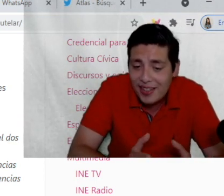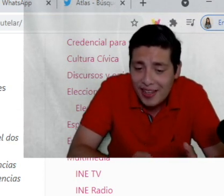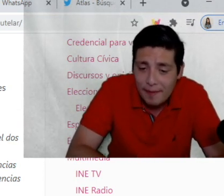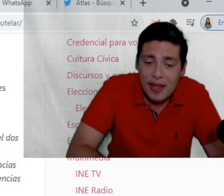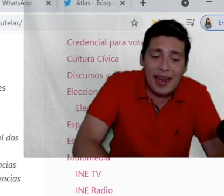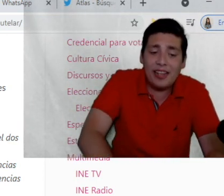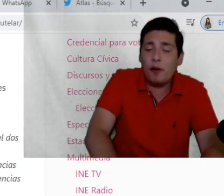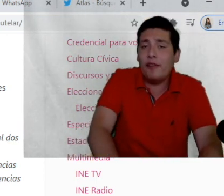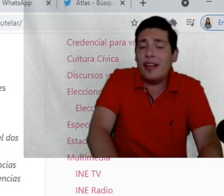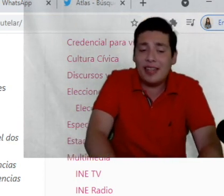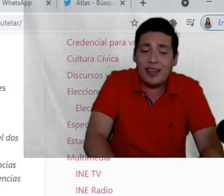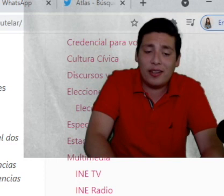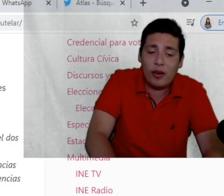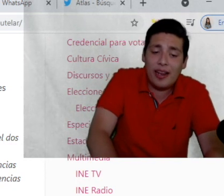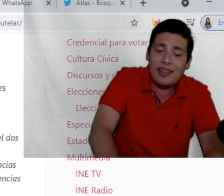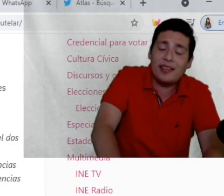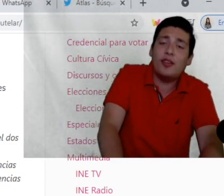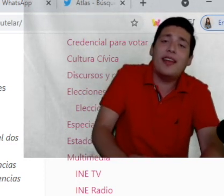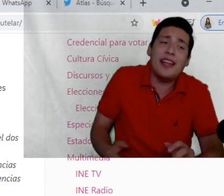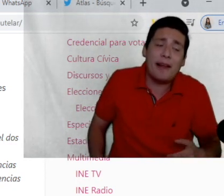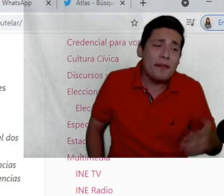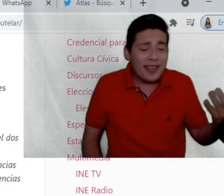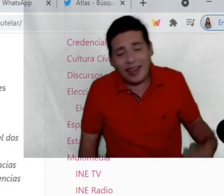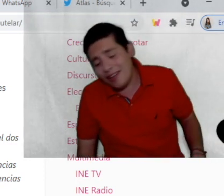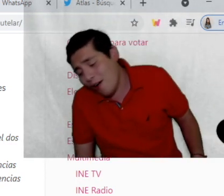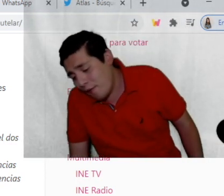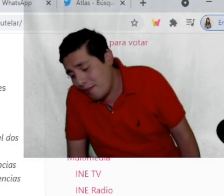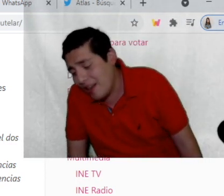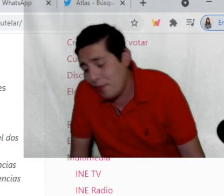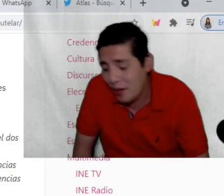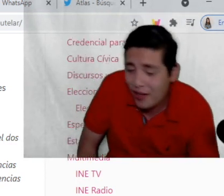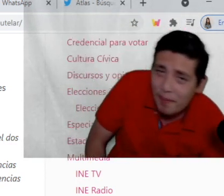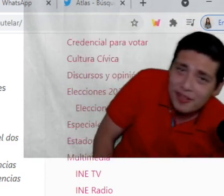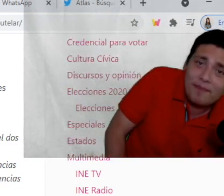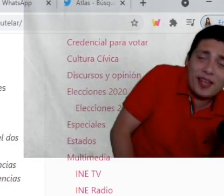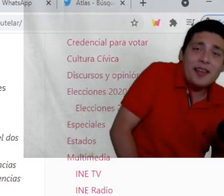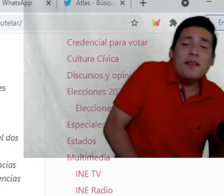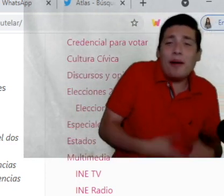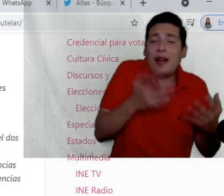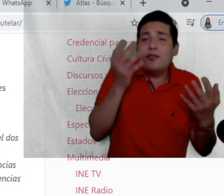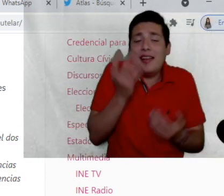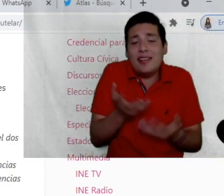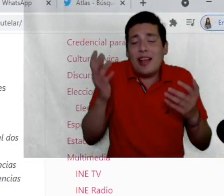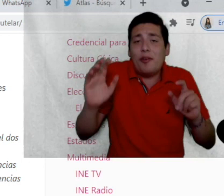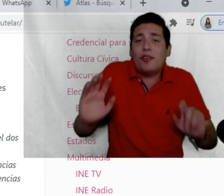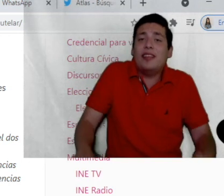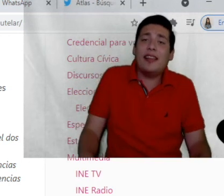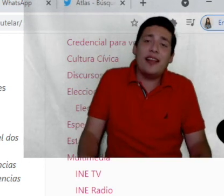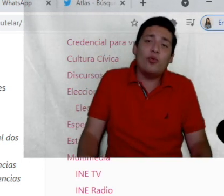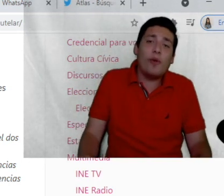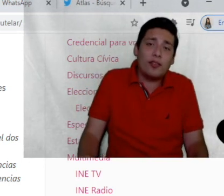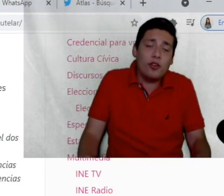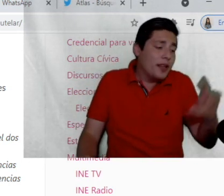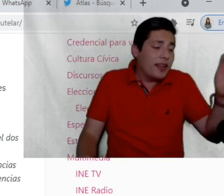pudiera incidir en las preferencias electorales de la ciudadanía. Y aquí, ojo, familia, pues mejor que el presidente, para los del INE sería mejor que se